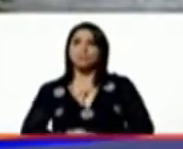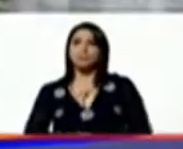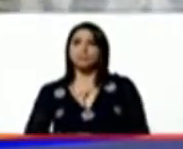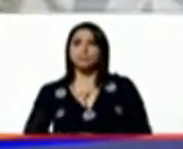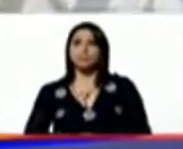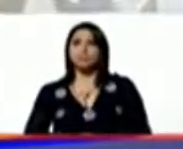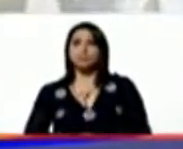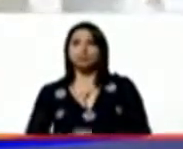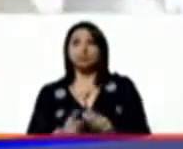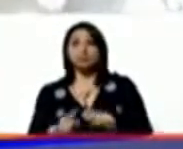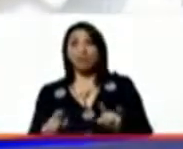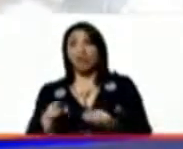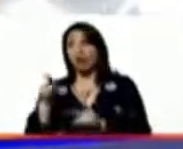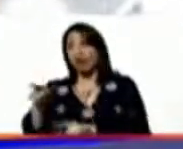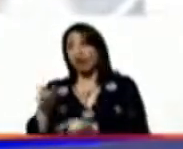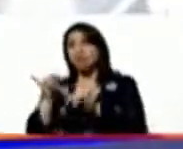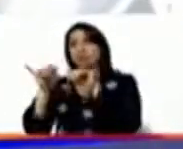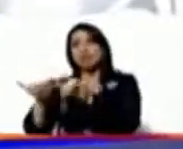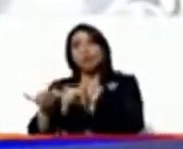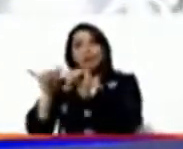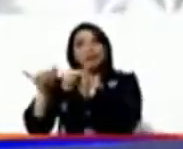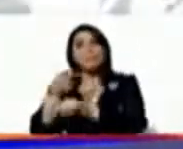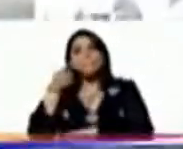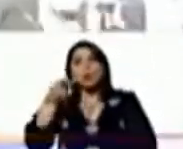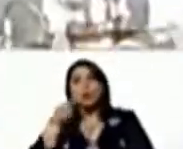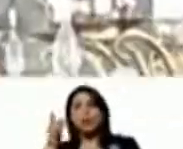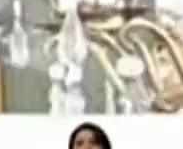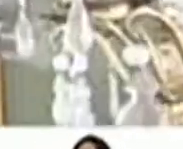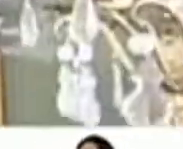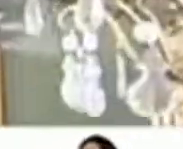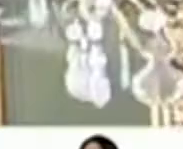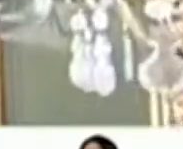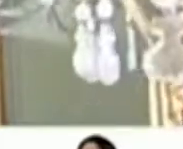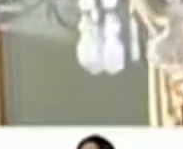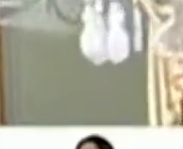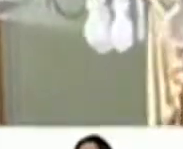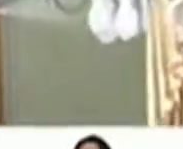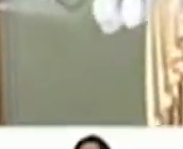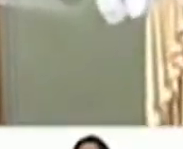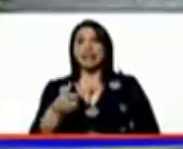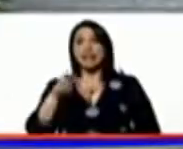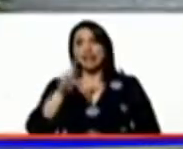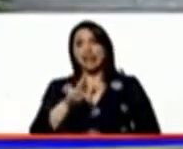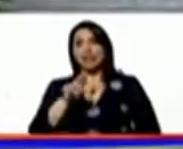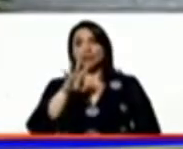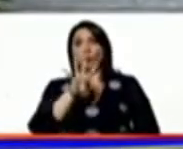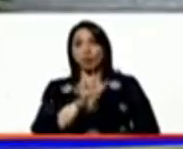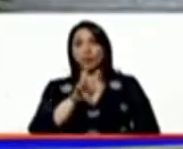Pero ellos insisten en su política de llamar a sanciones contra Venezuela.